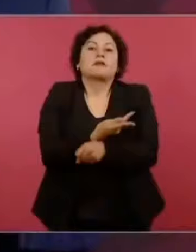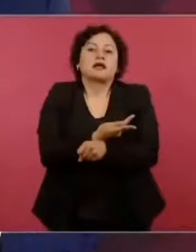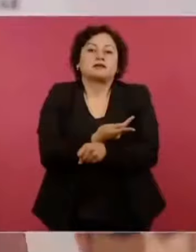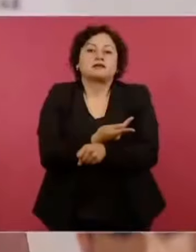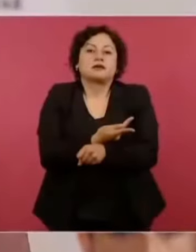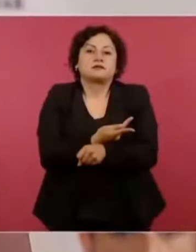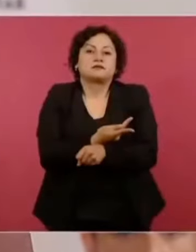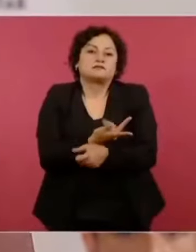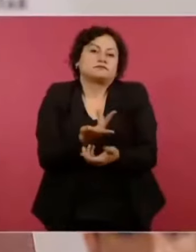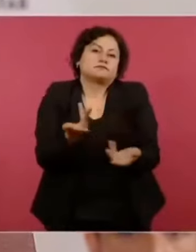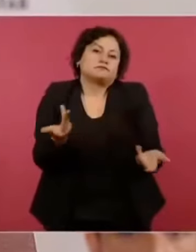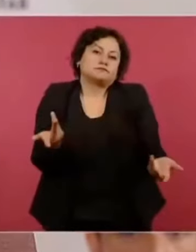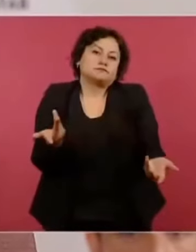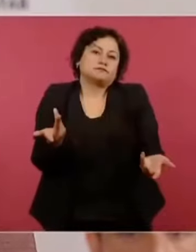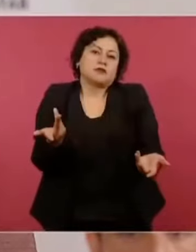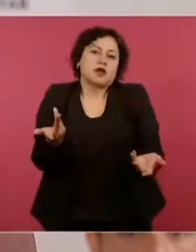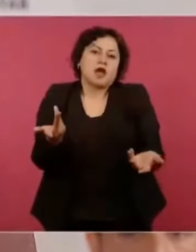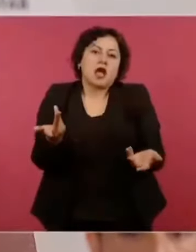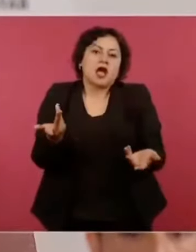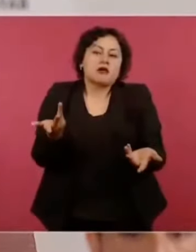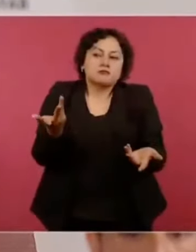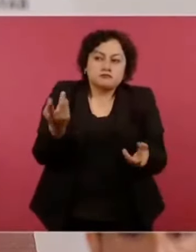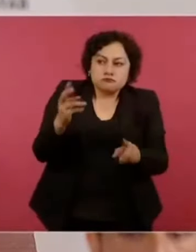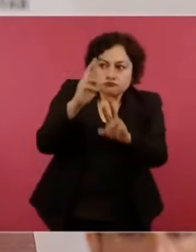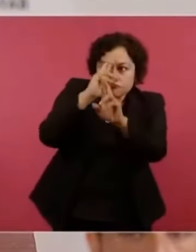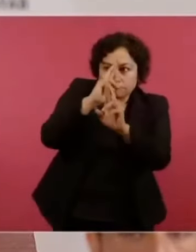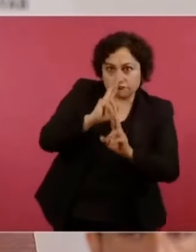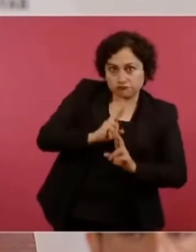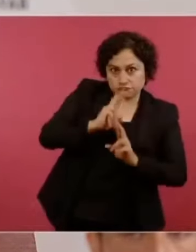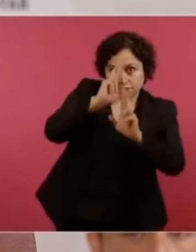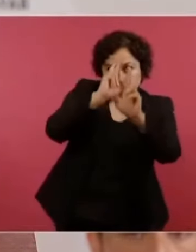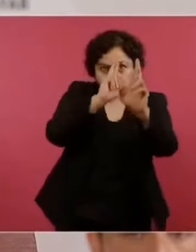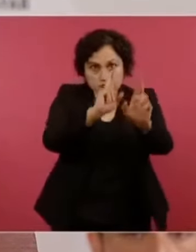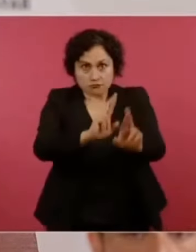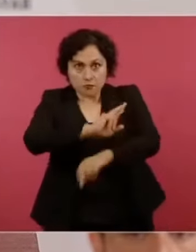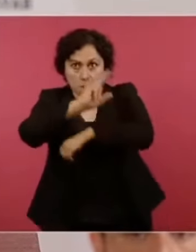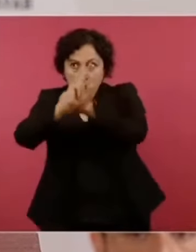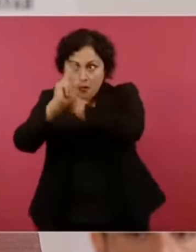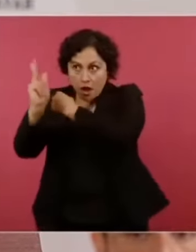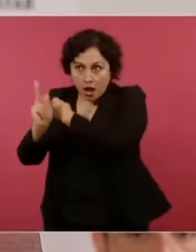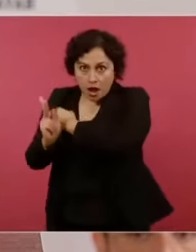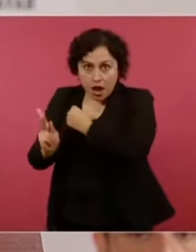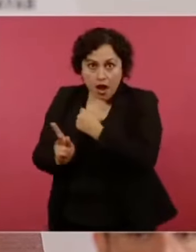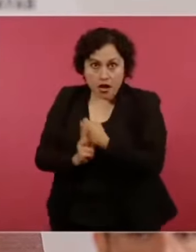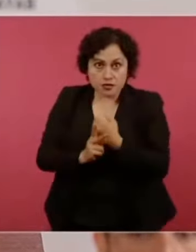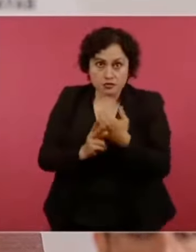derecho diplomático, ya no hay respeto a la soberanía,